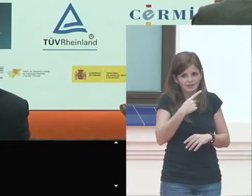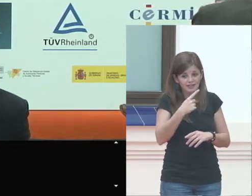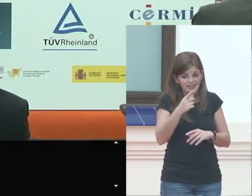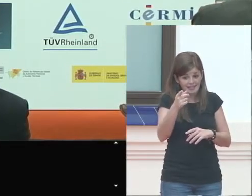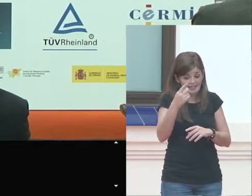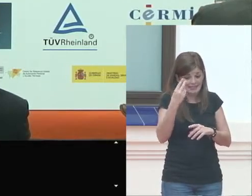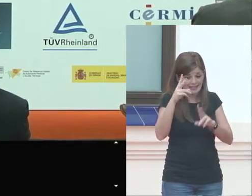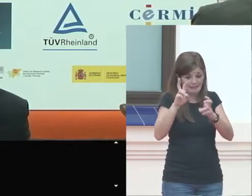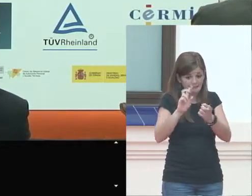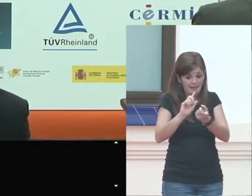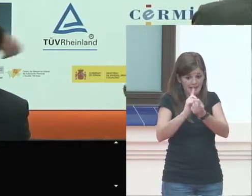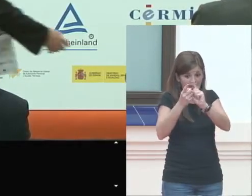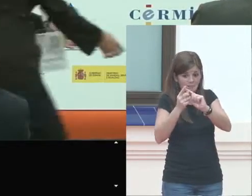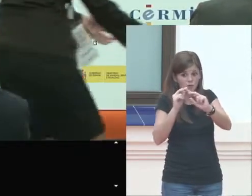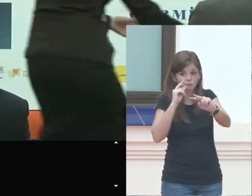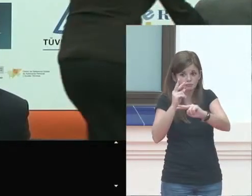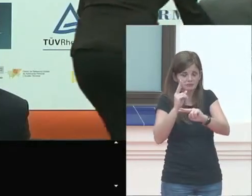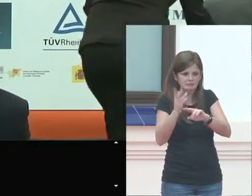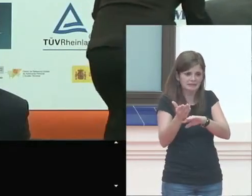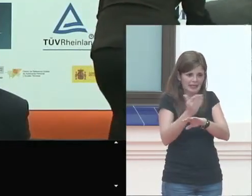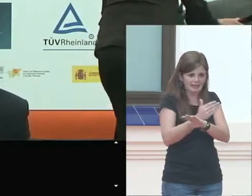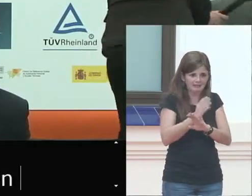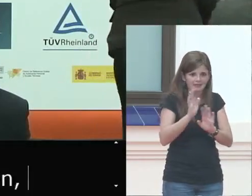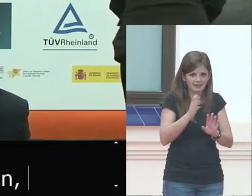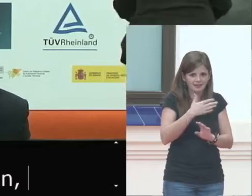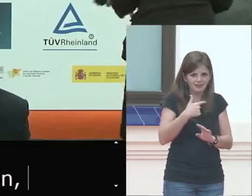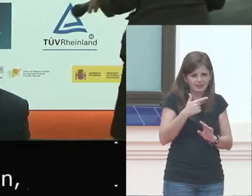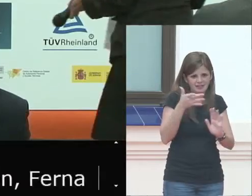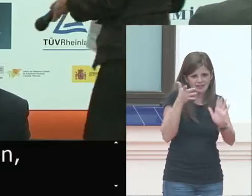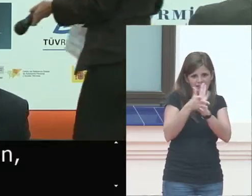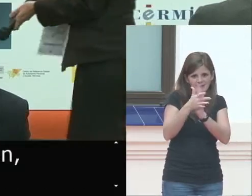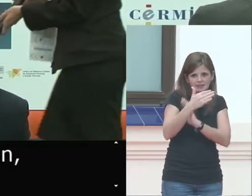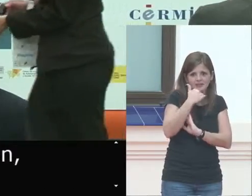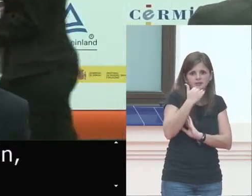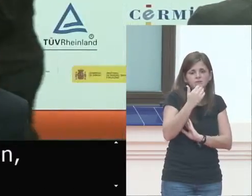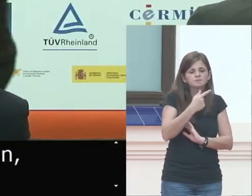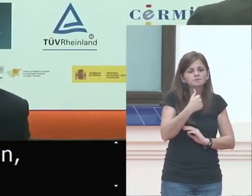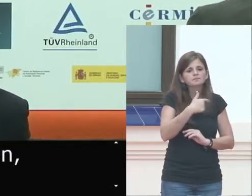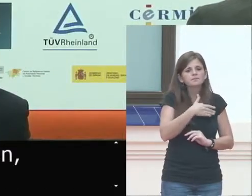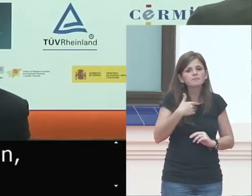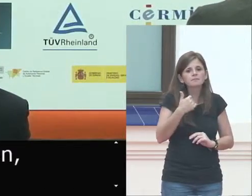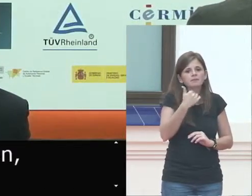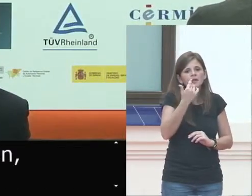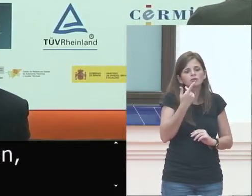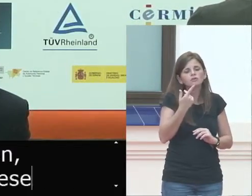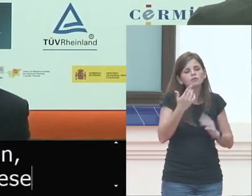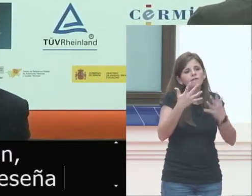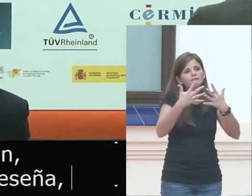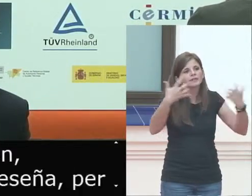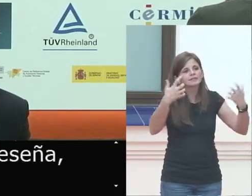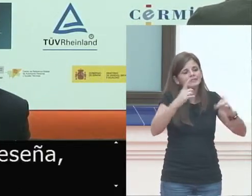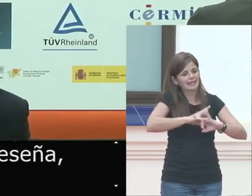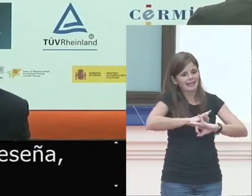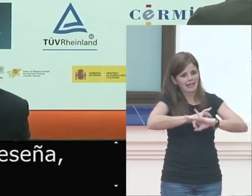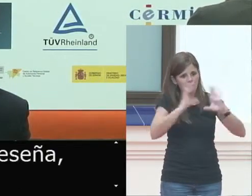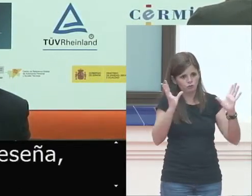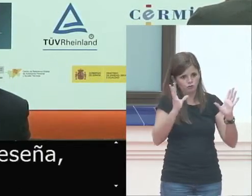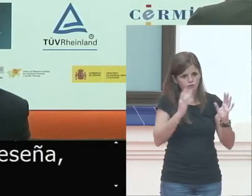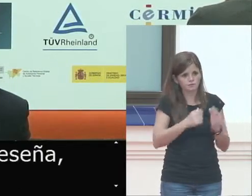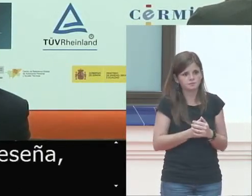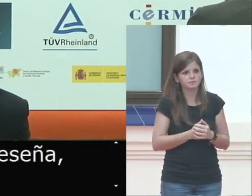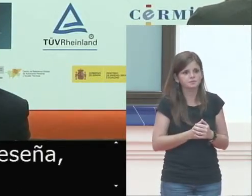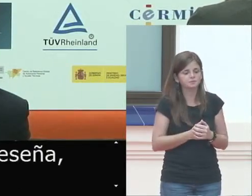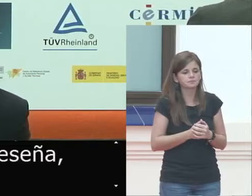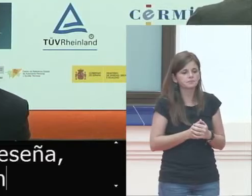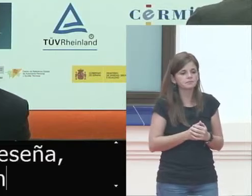pequeña reseña, pero a mí me gustaría que quedara un mensaje muy claro. Y en este caso ya no estoy